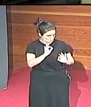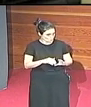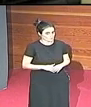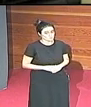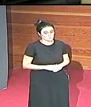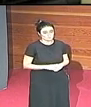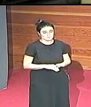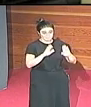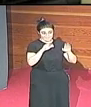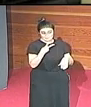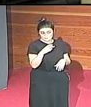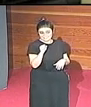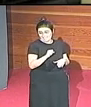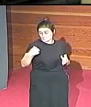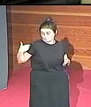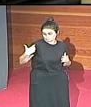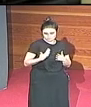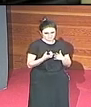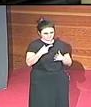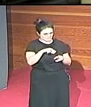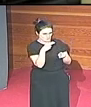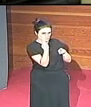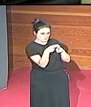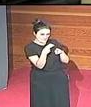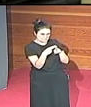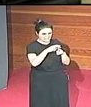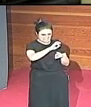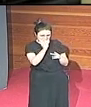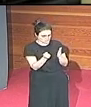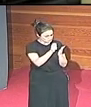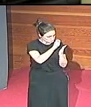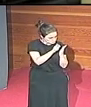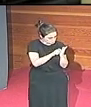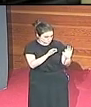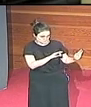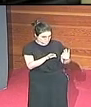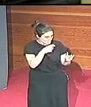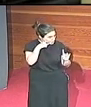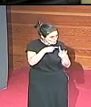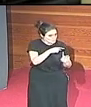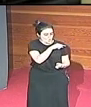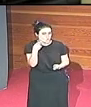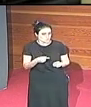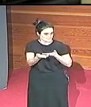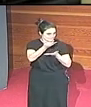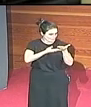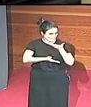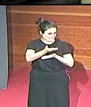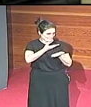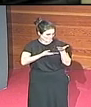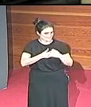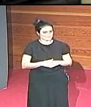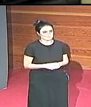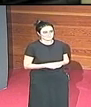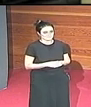últimos 20 años han diseñado diversas políticas para establecer relaciones de cooperación con Rusia. La han admitido